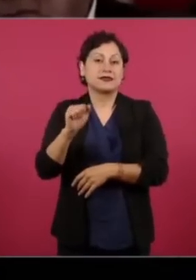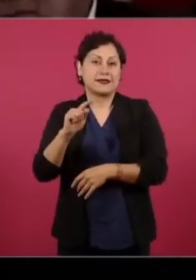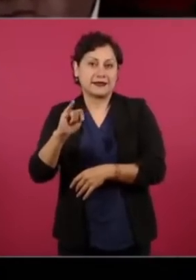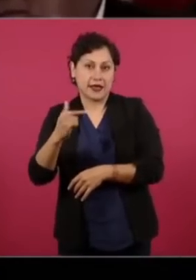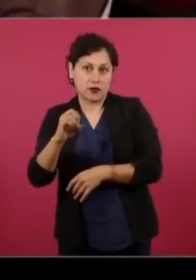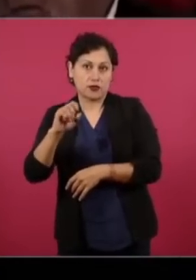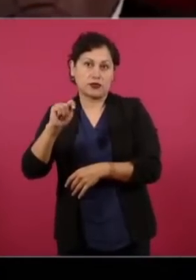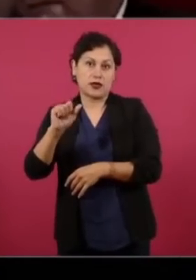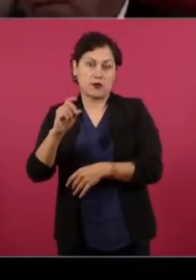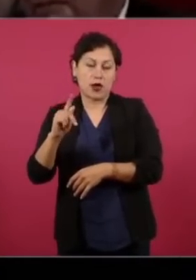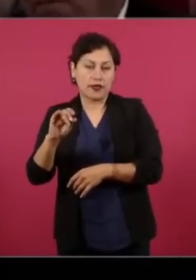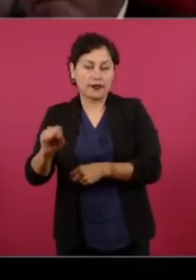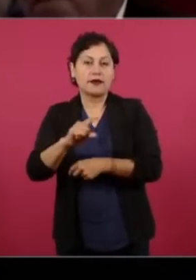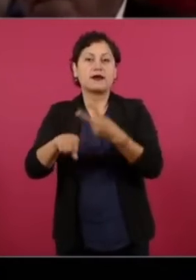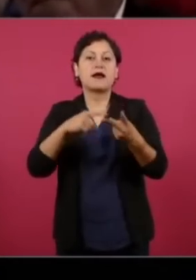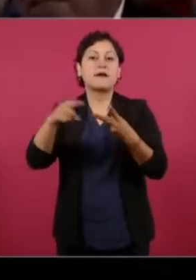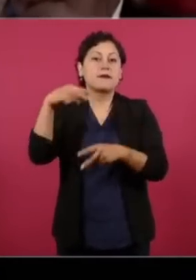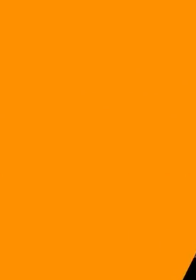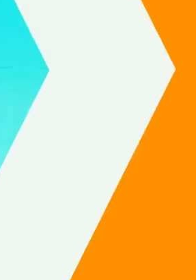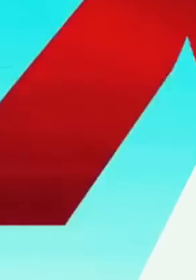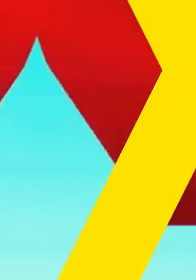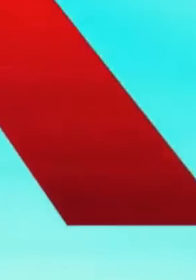Pepe Yunes en Veracruz,